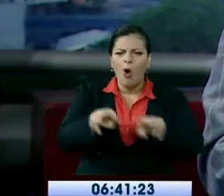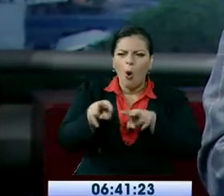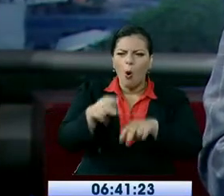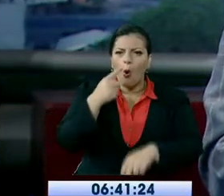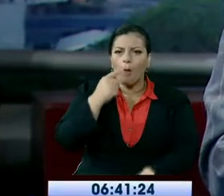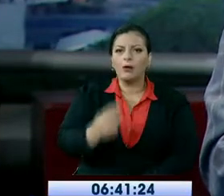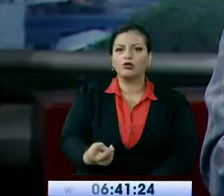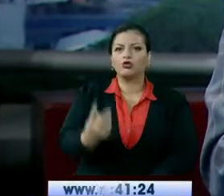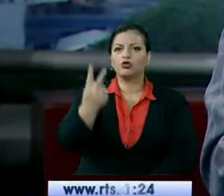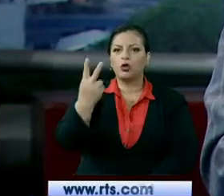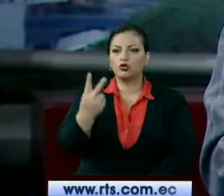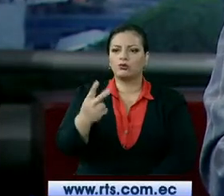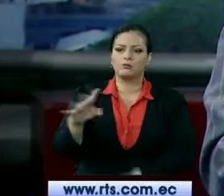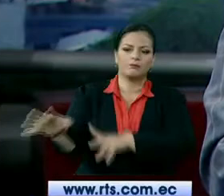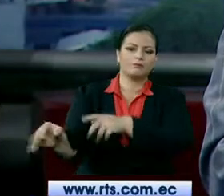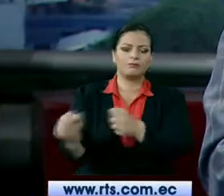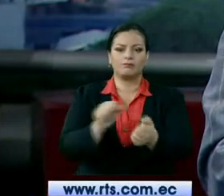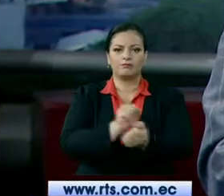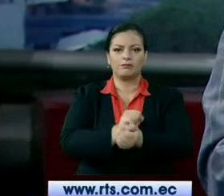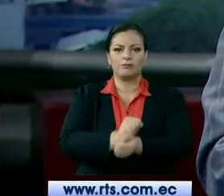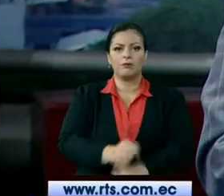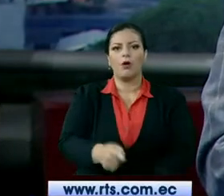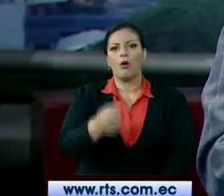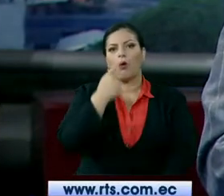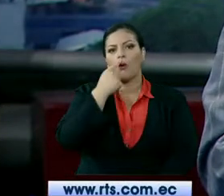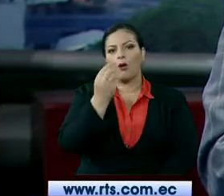edad que se movilizaba en este tipo de vehículos